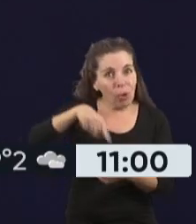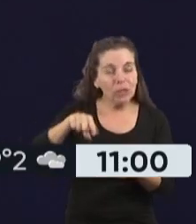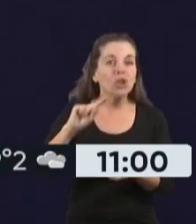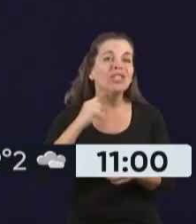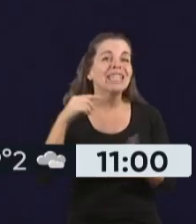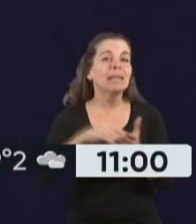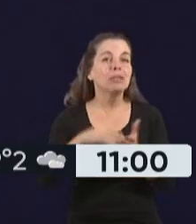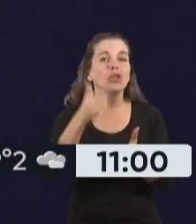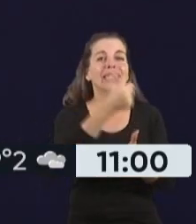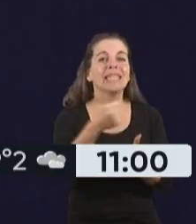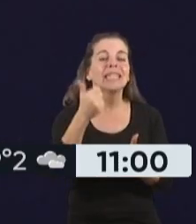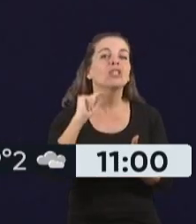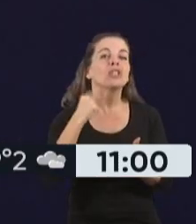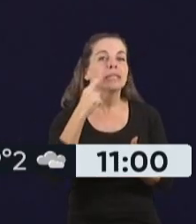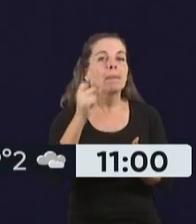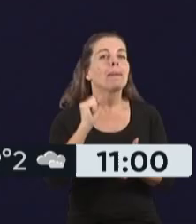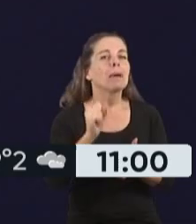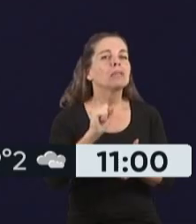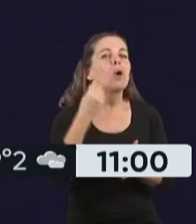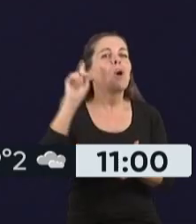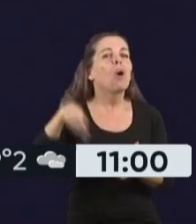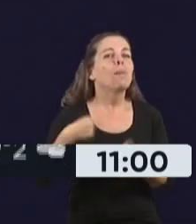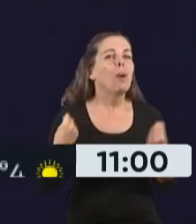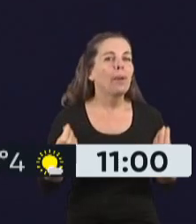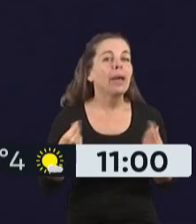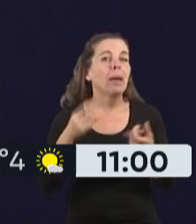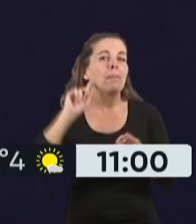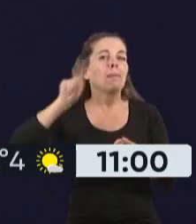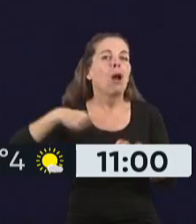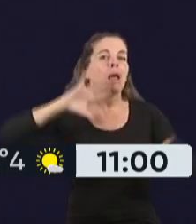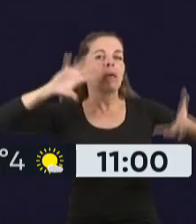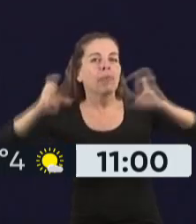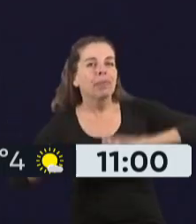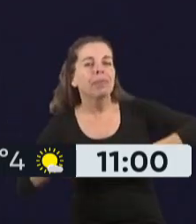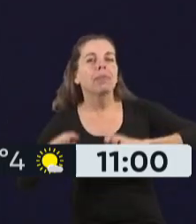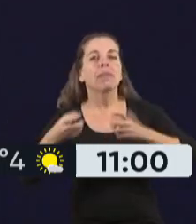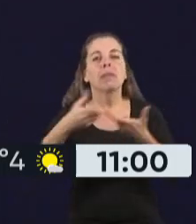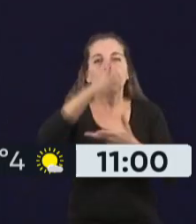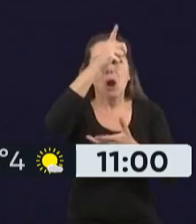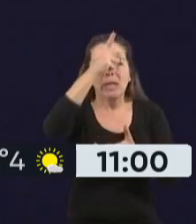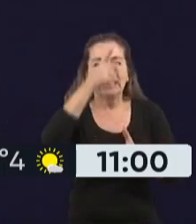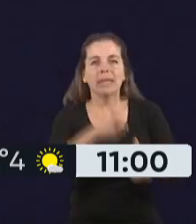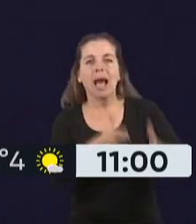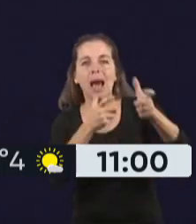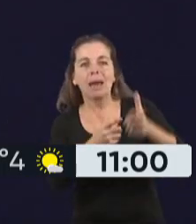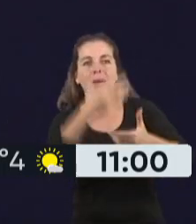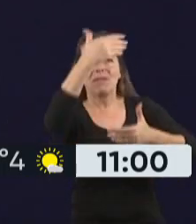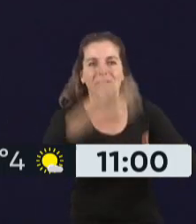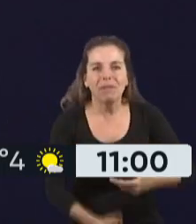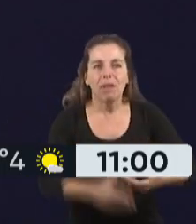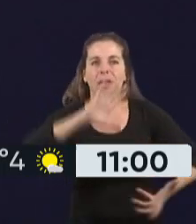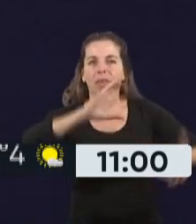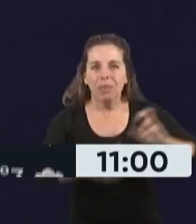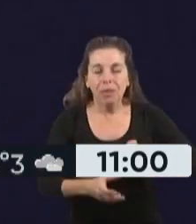13.613.000 pesos corresponden a daños en el equipamiento de la fuerza que utilizó para reprimir a